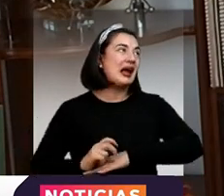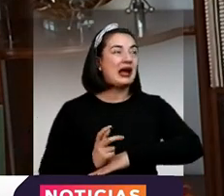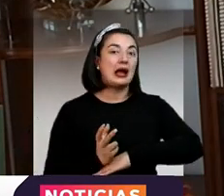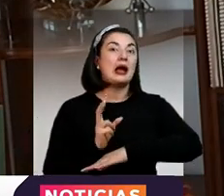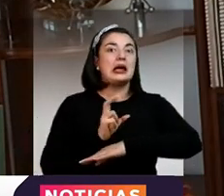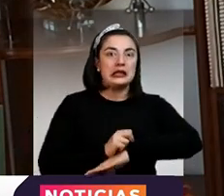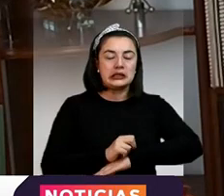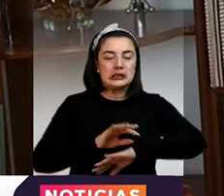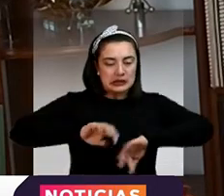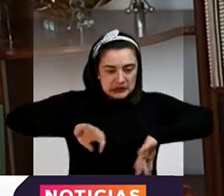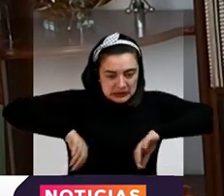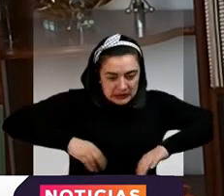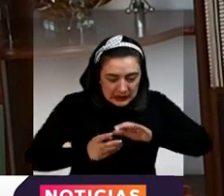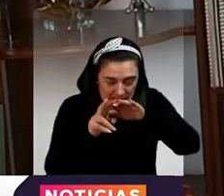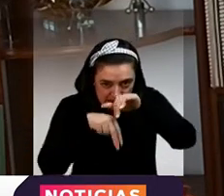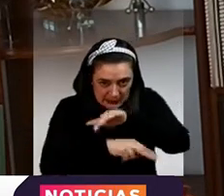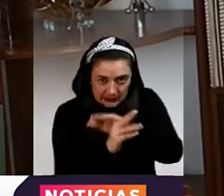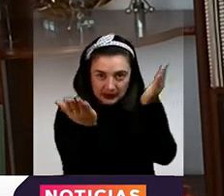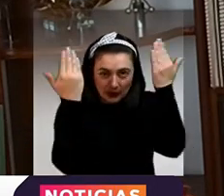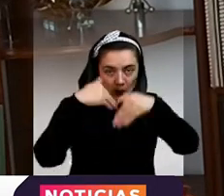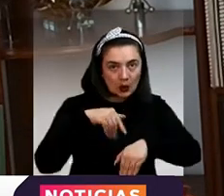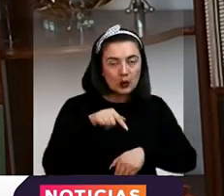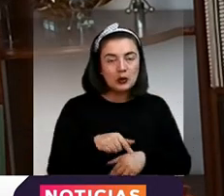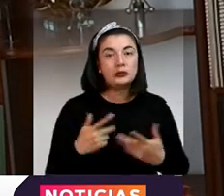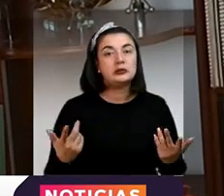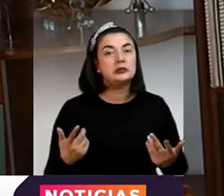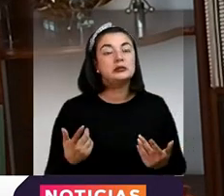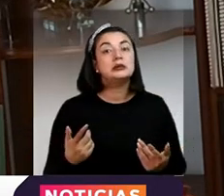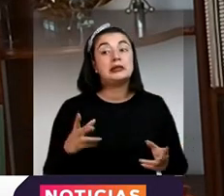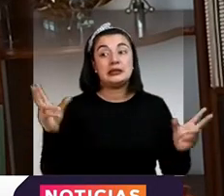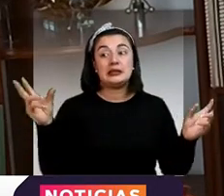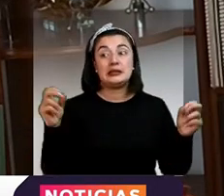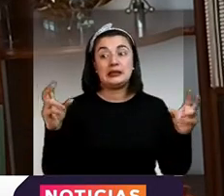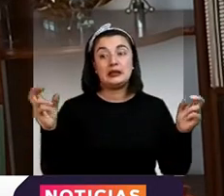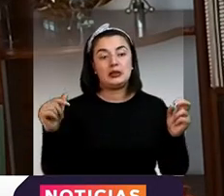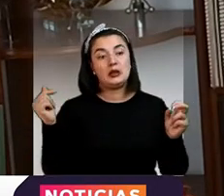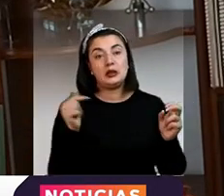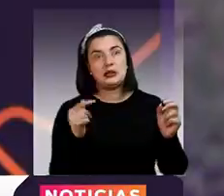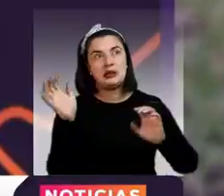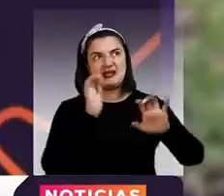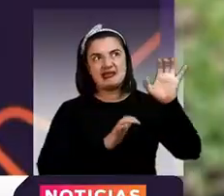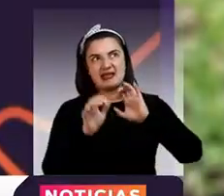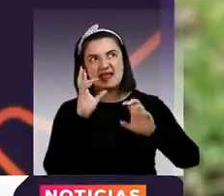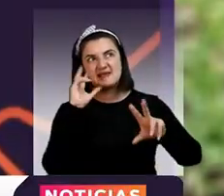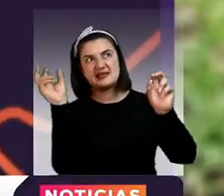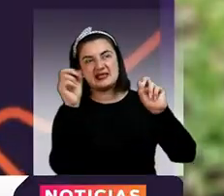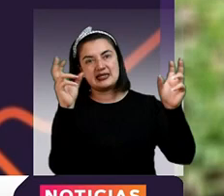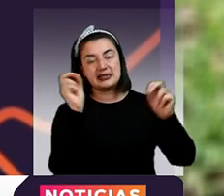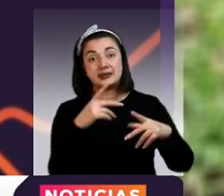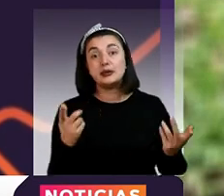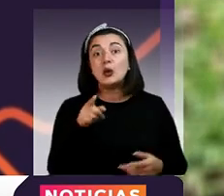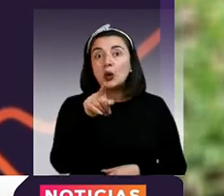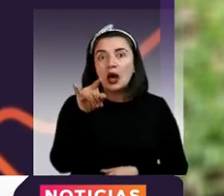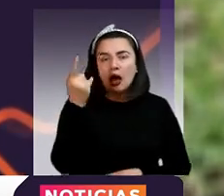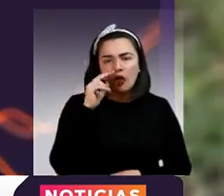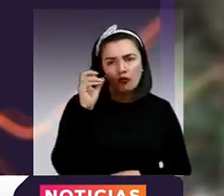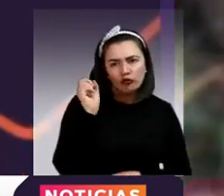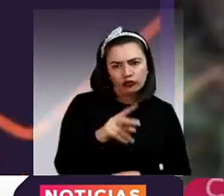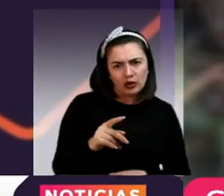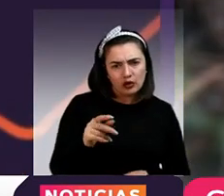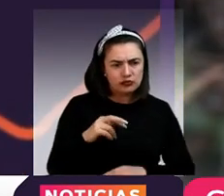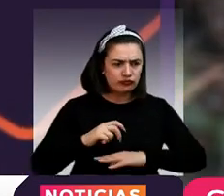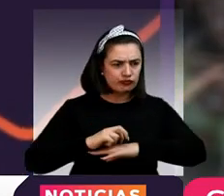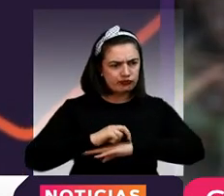cavar y ocultarse las tenazas son su mecanismo de defensa si usted llega a ver uno de estos